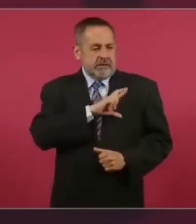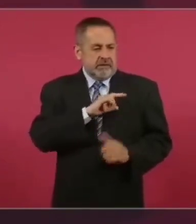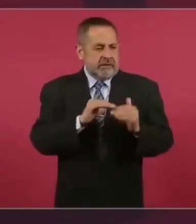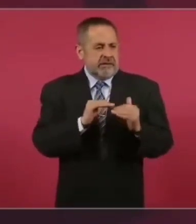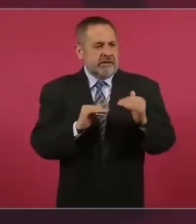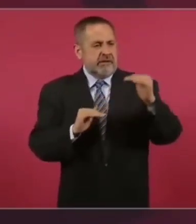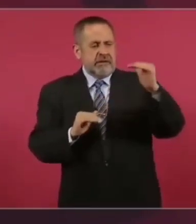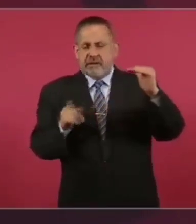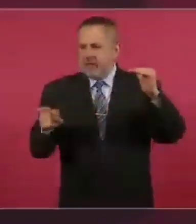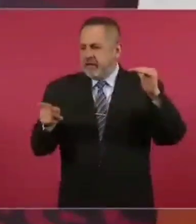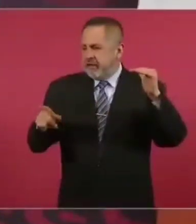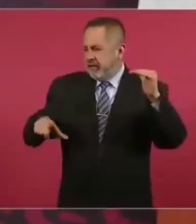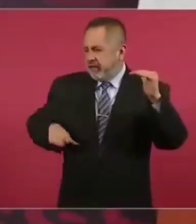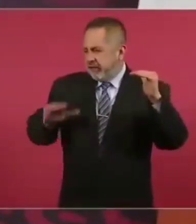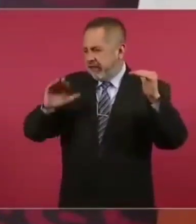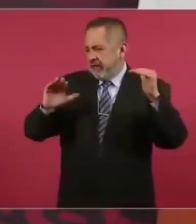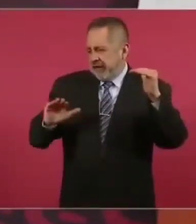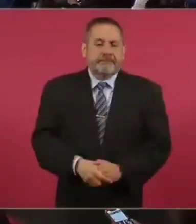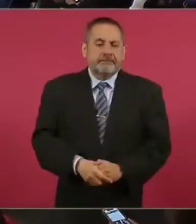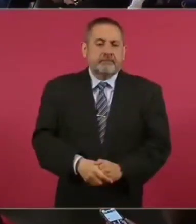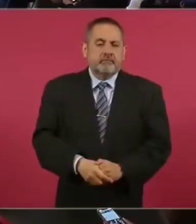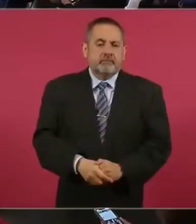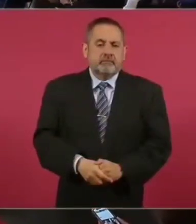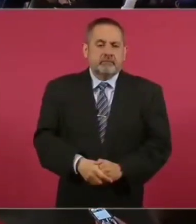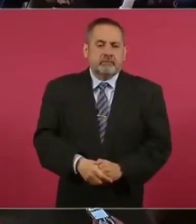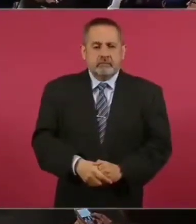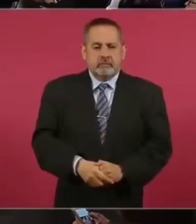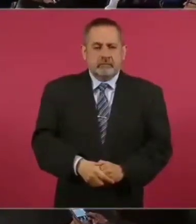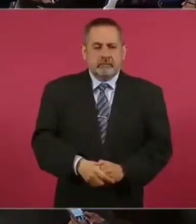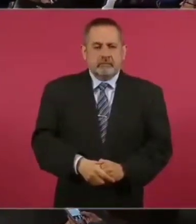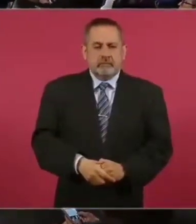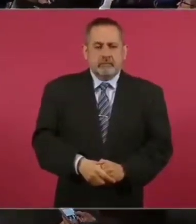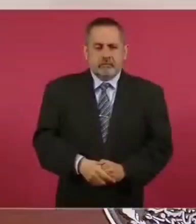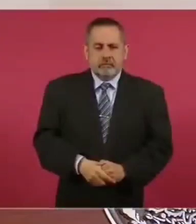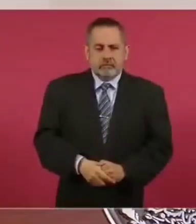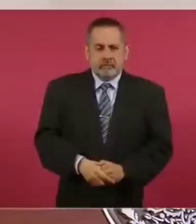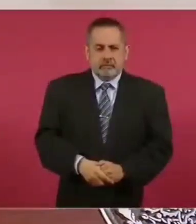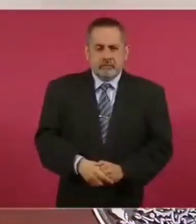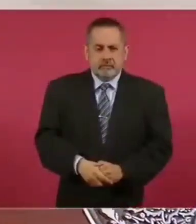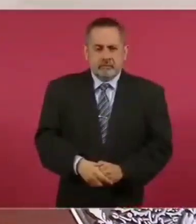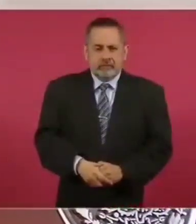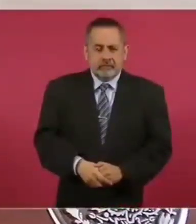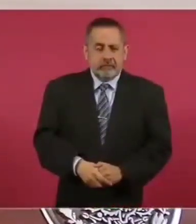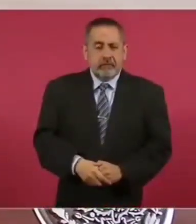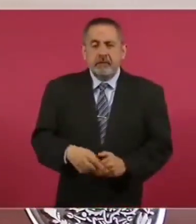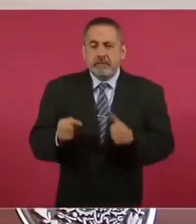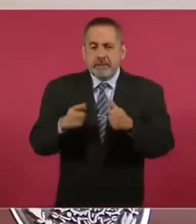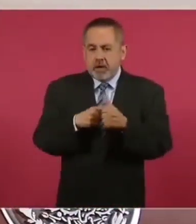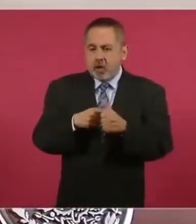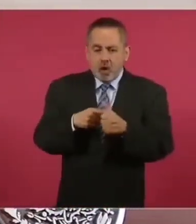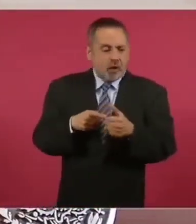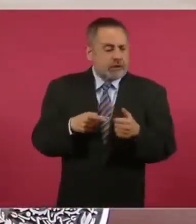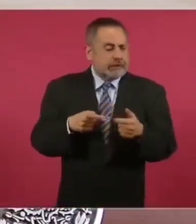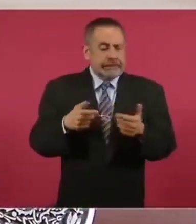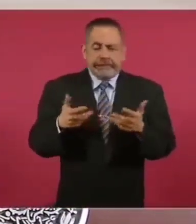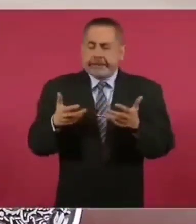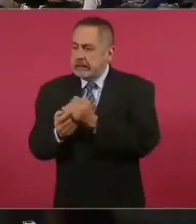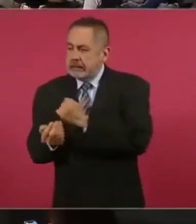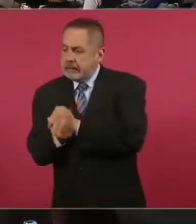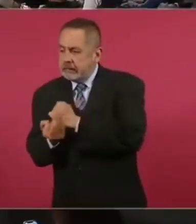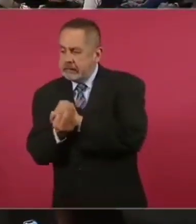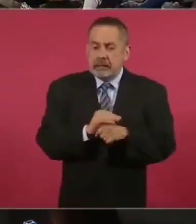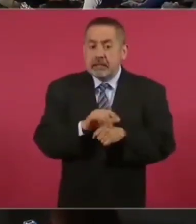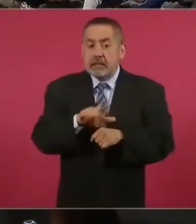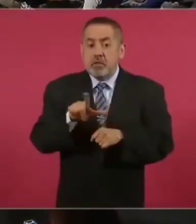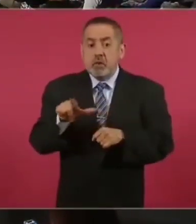encima de lo público. Primero se alimentan y se nutren mutuamente, y luego